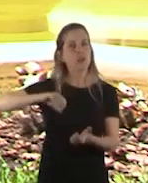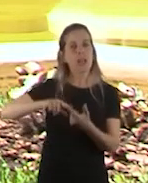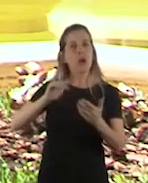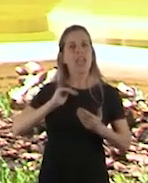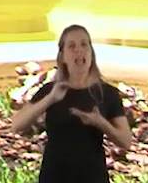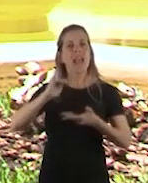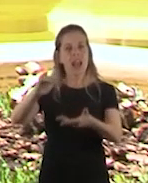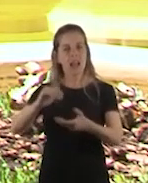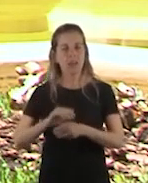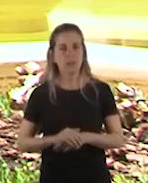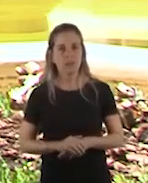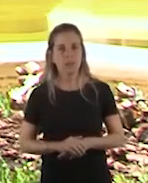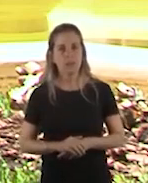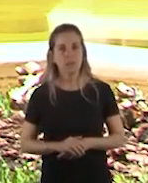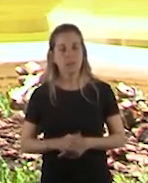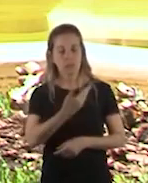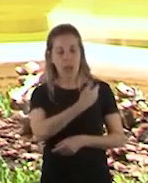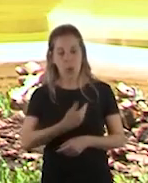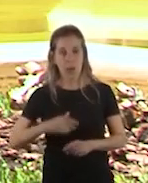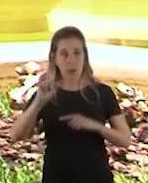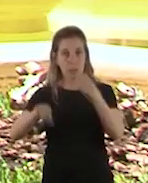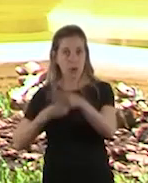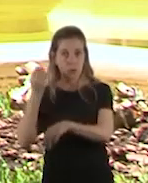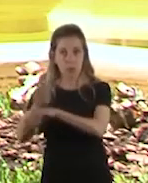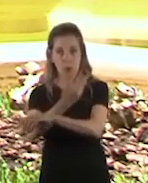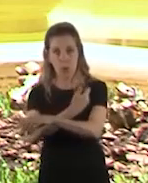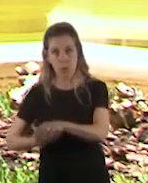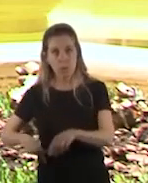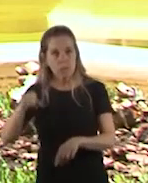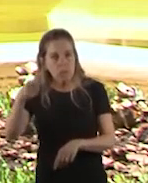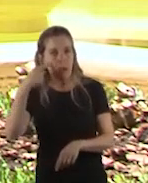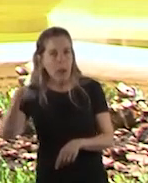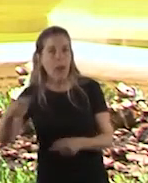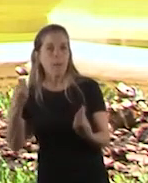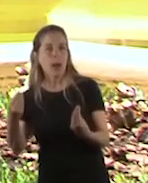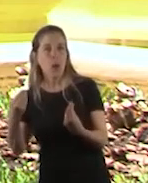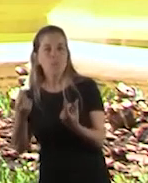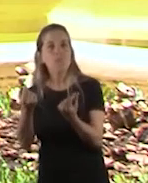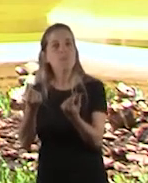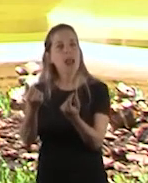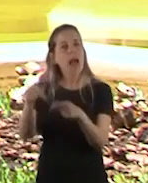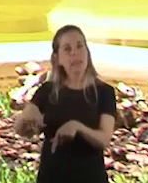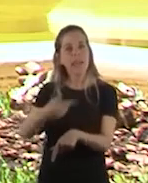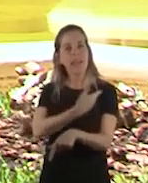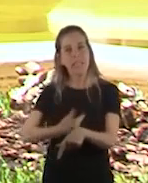aguinaldos. El gobierno entrante encontrará en la caja del Estado Nacional más